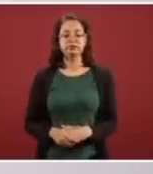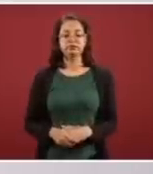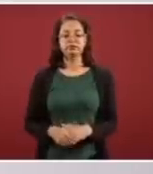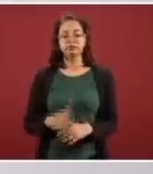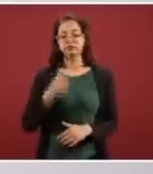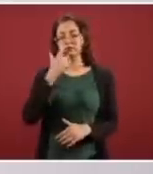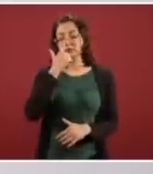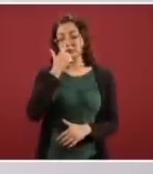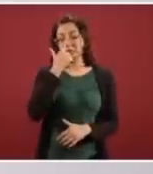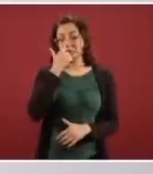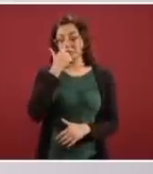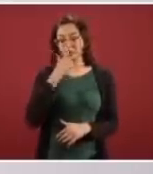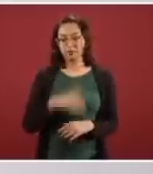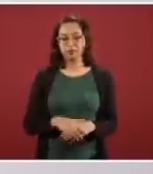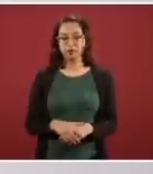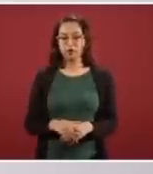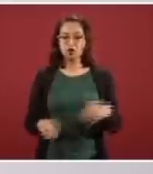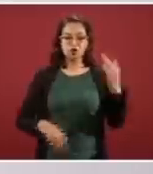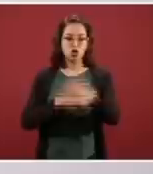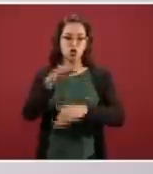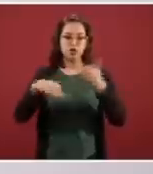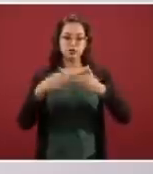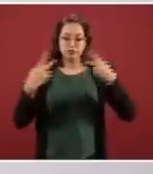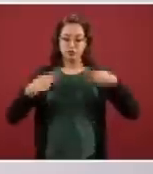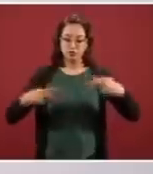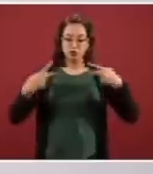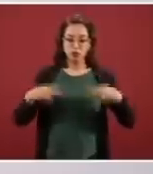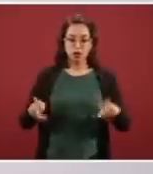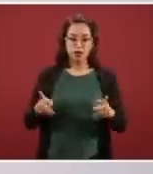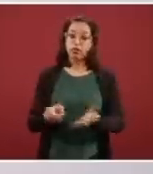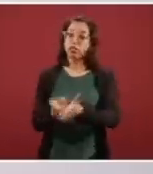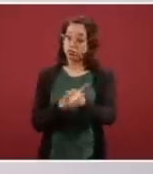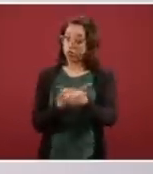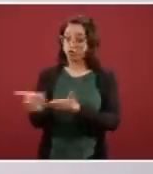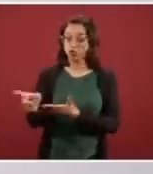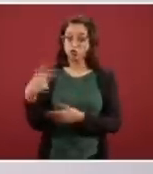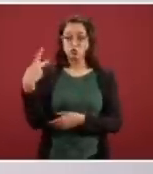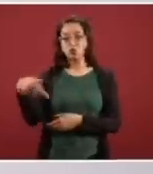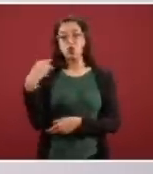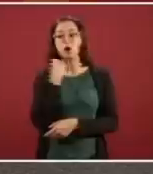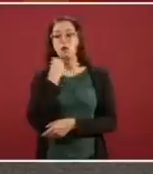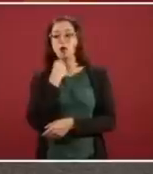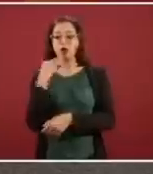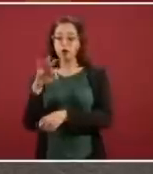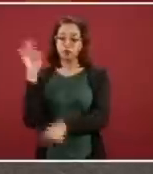Entonces, cualquier persona tiene derecho, ¿no?, a la defensa.